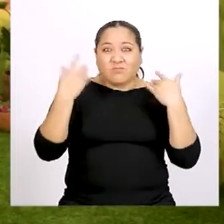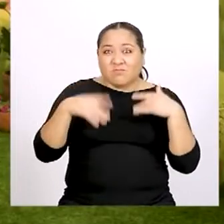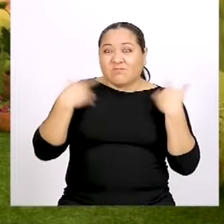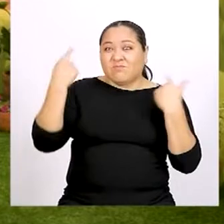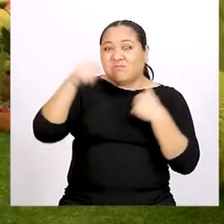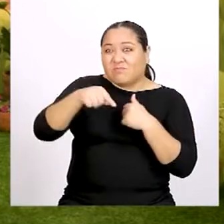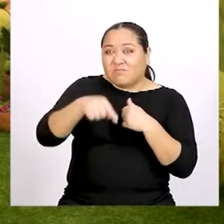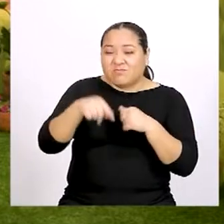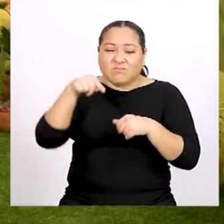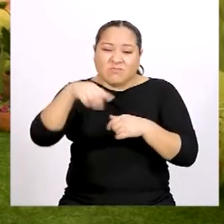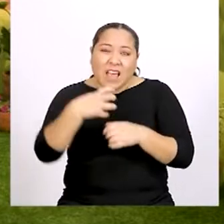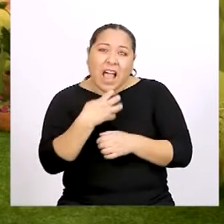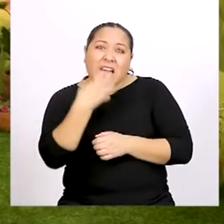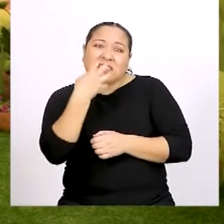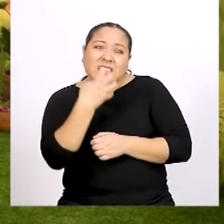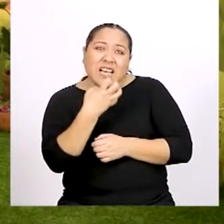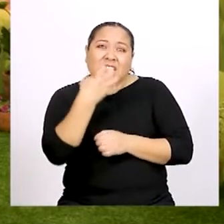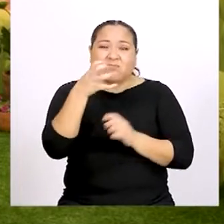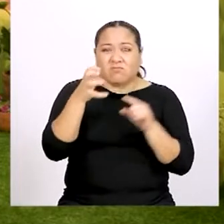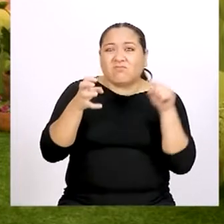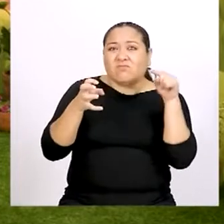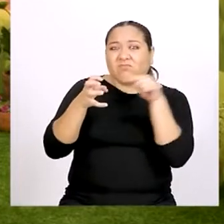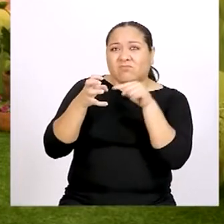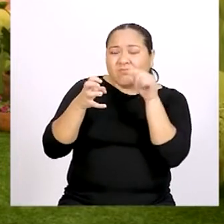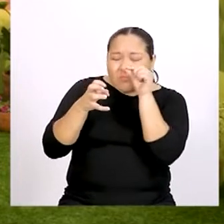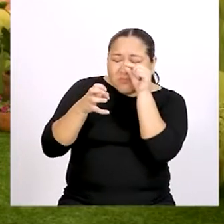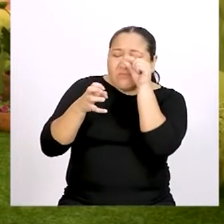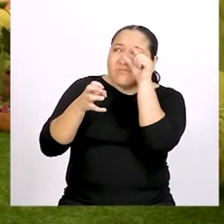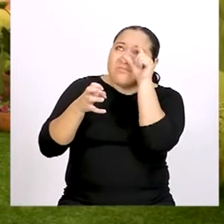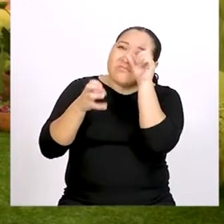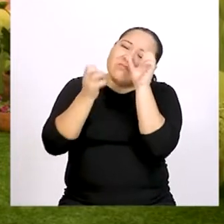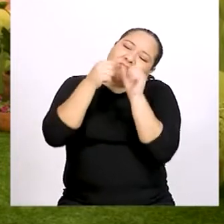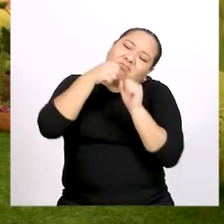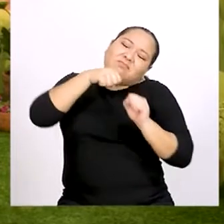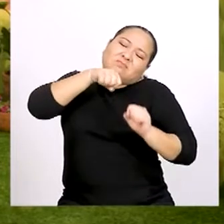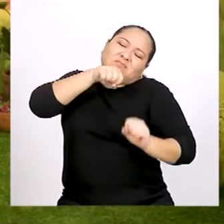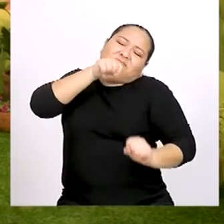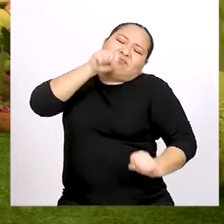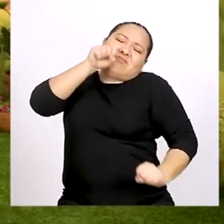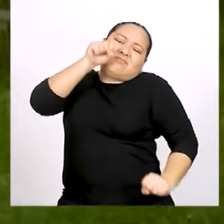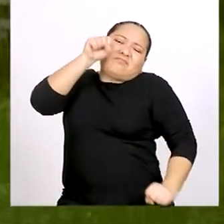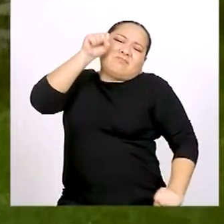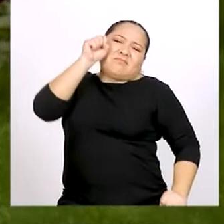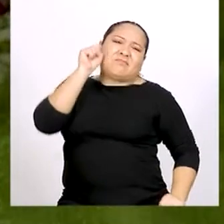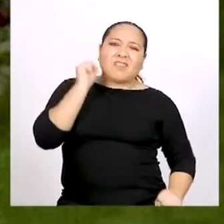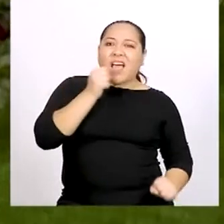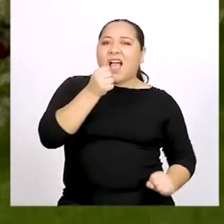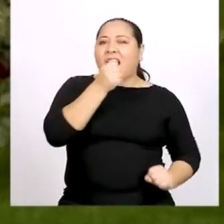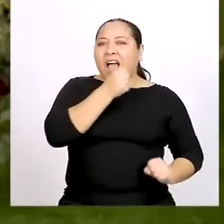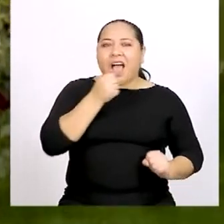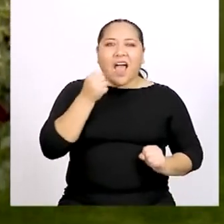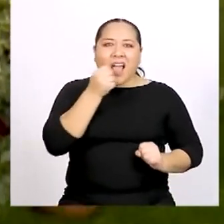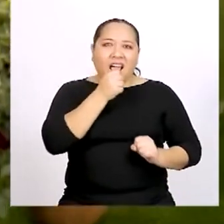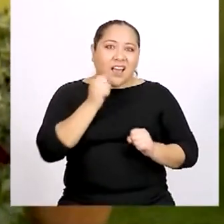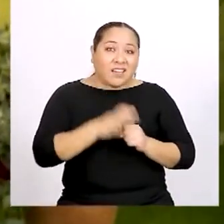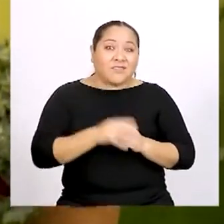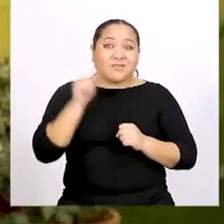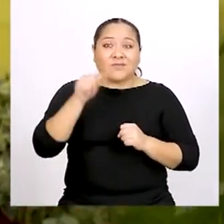que está feliz en una manzana. Cuando se despierta, se estira y canta